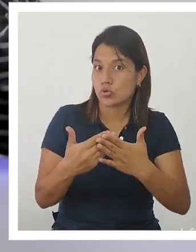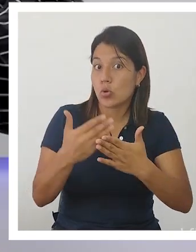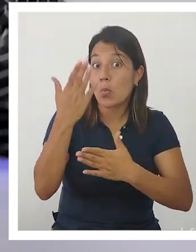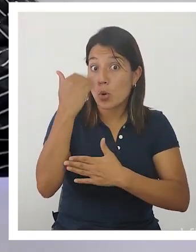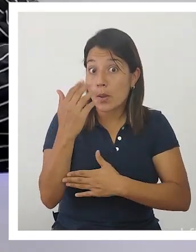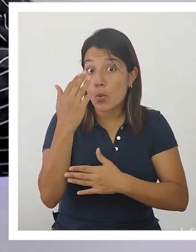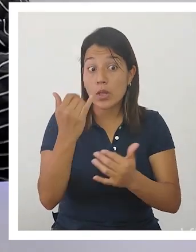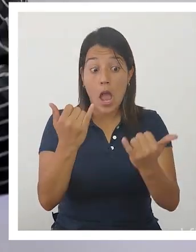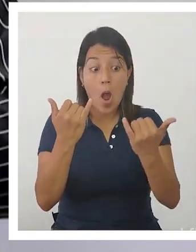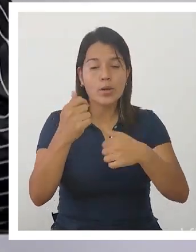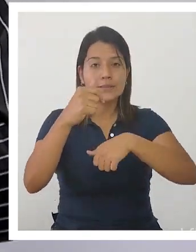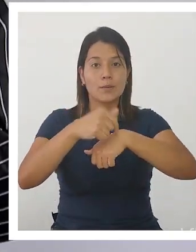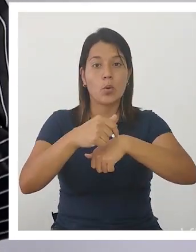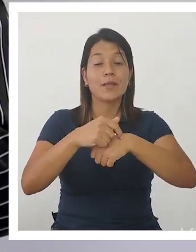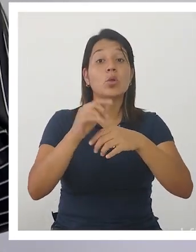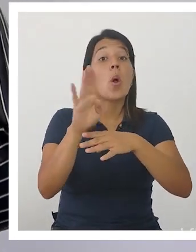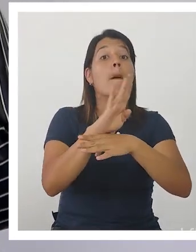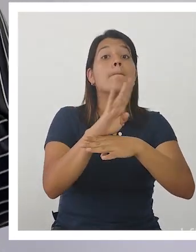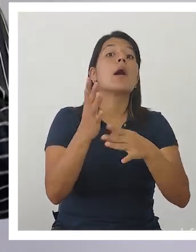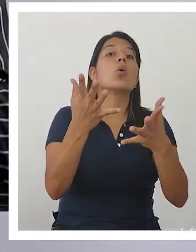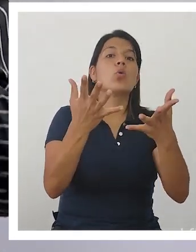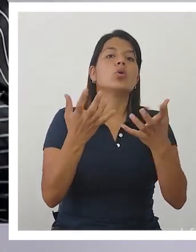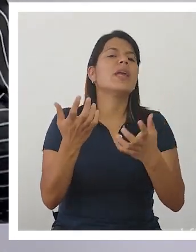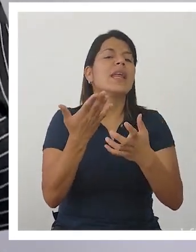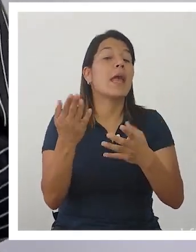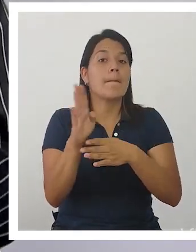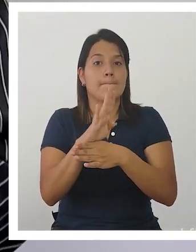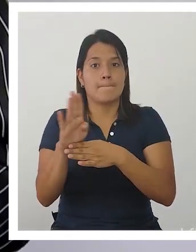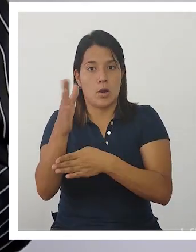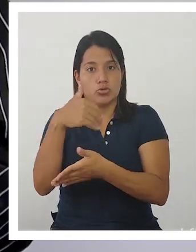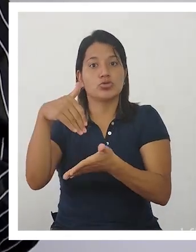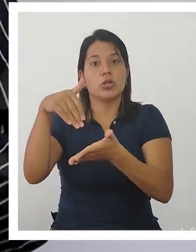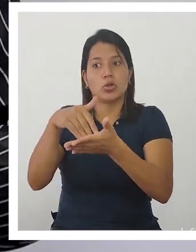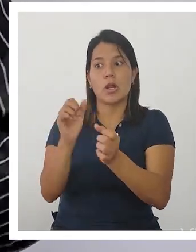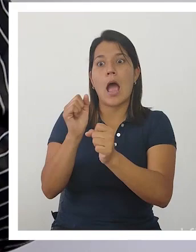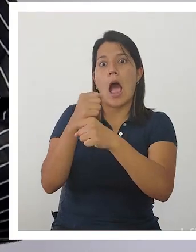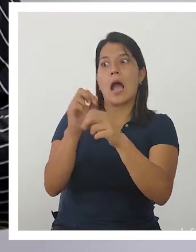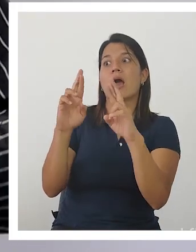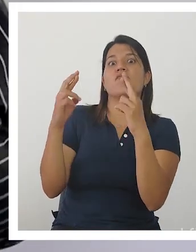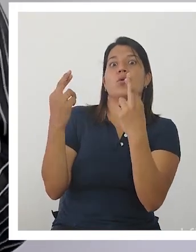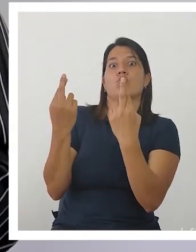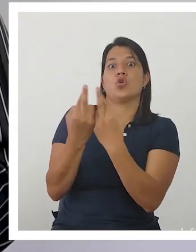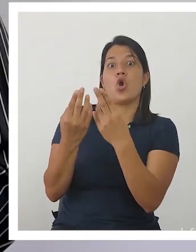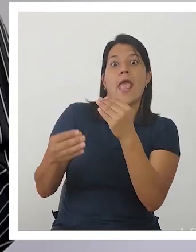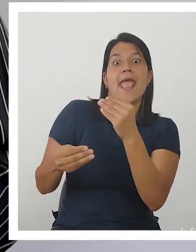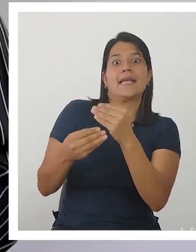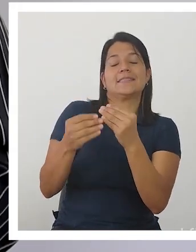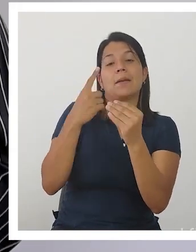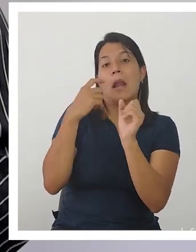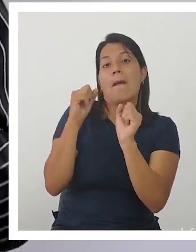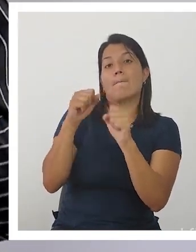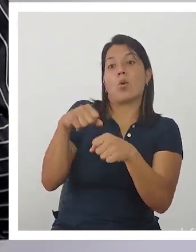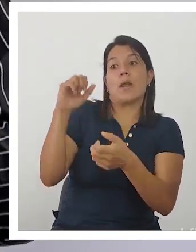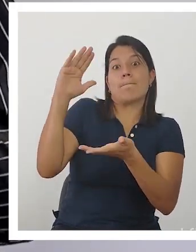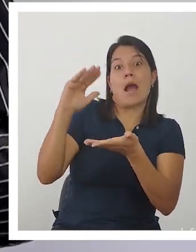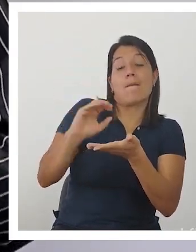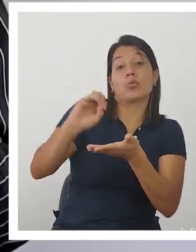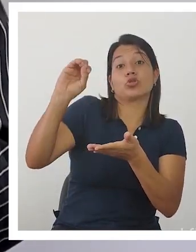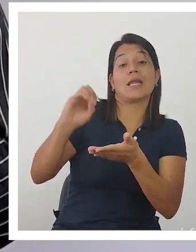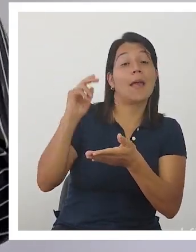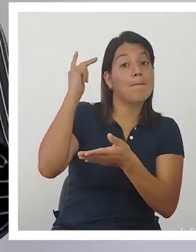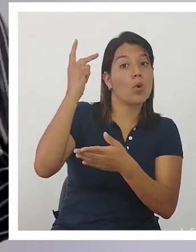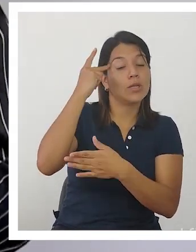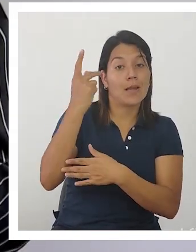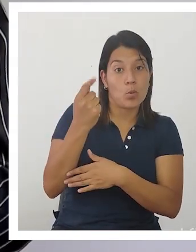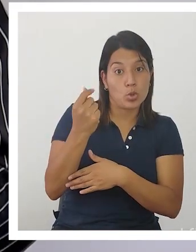momentos los bancos quieren que el Banco Central haga una sesión extraordinaria para poder bajar la tasa de política monetaria y a su